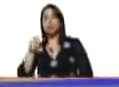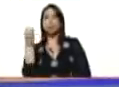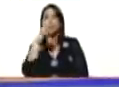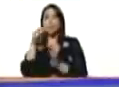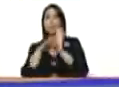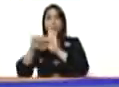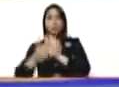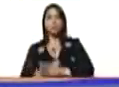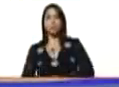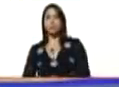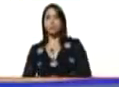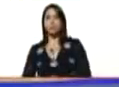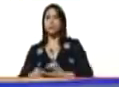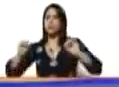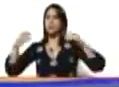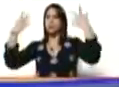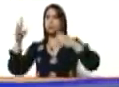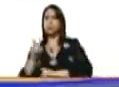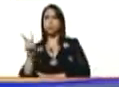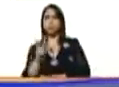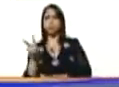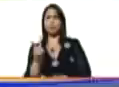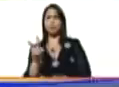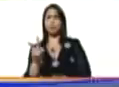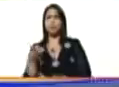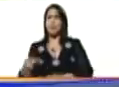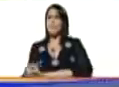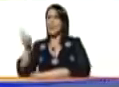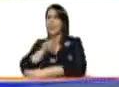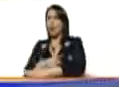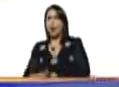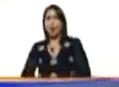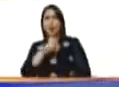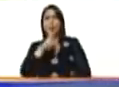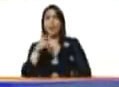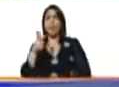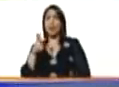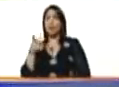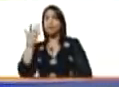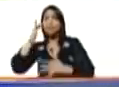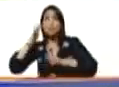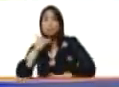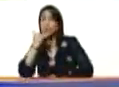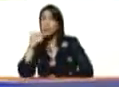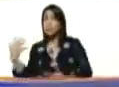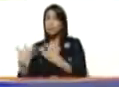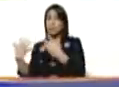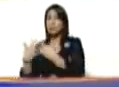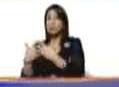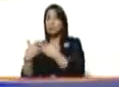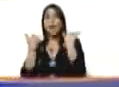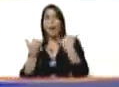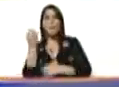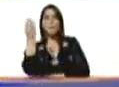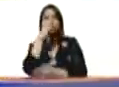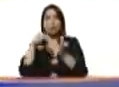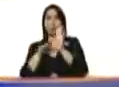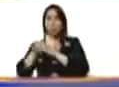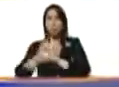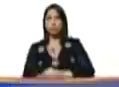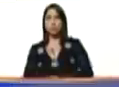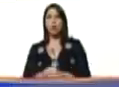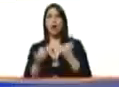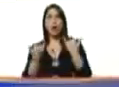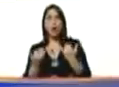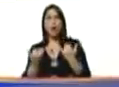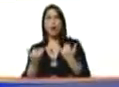Constituyente salvó a Venezuela del peor escenario de una guerra civil. Y ahora la Asamblea Nacional Constituyente marca el